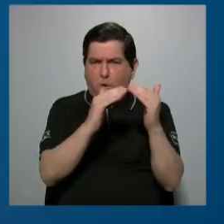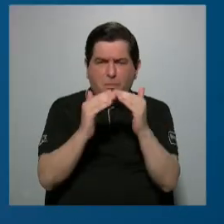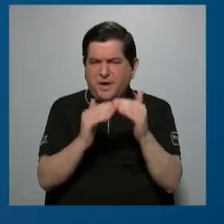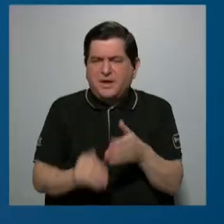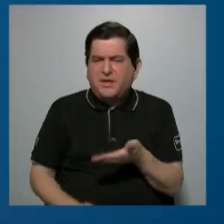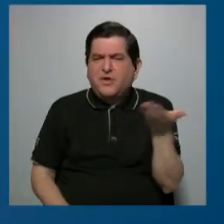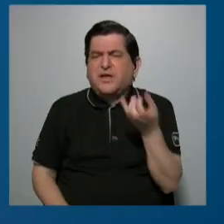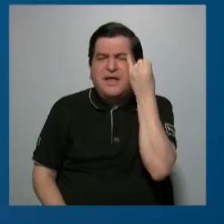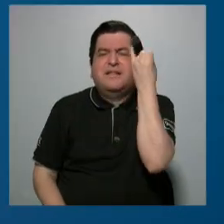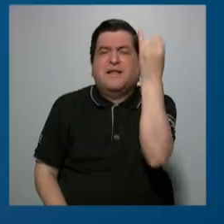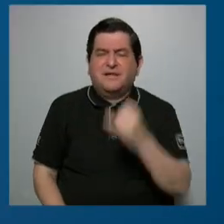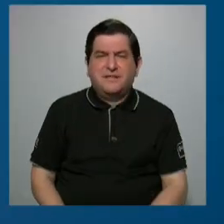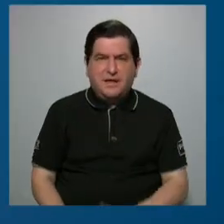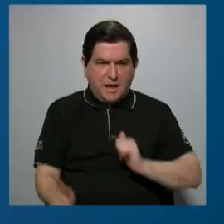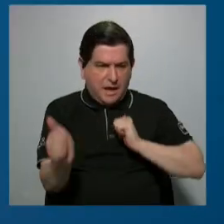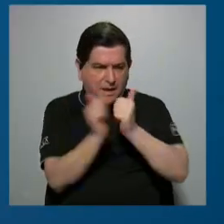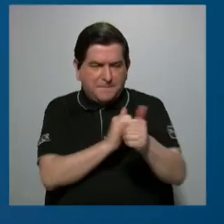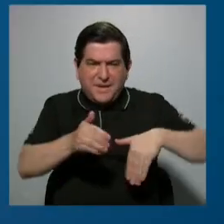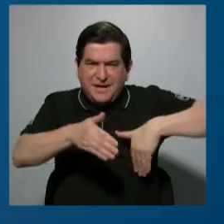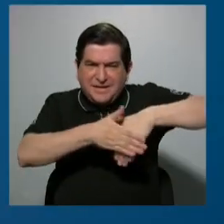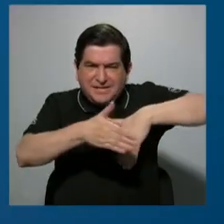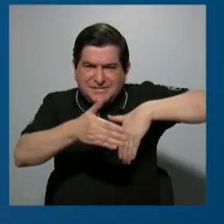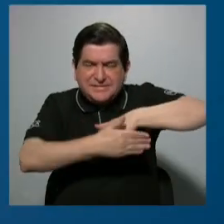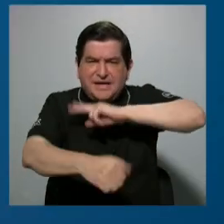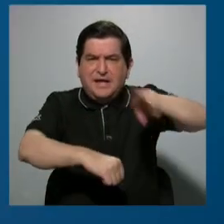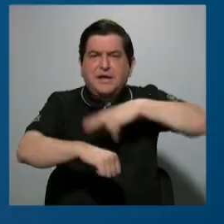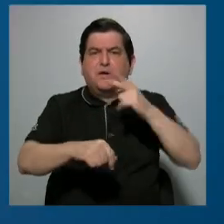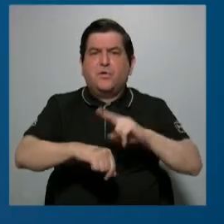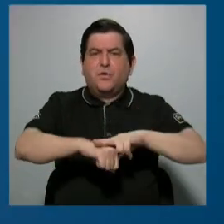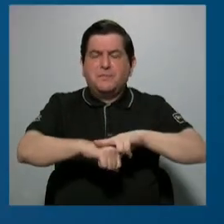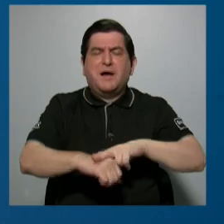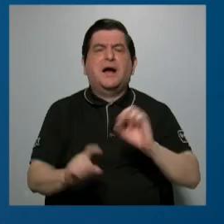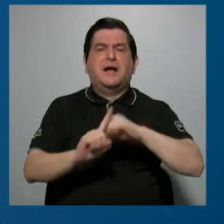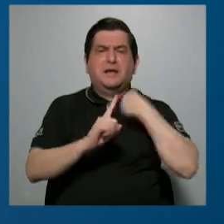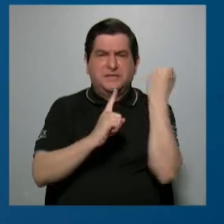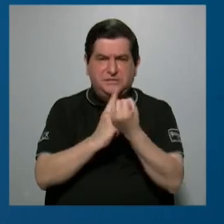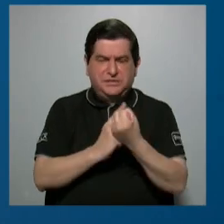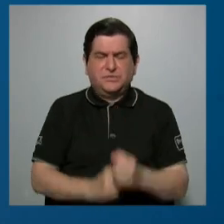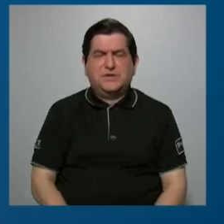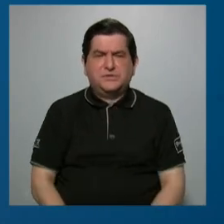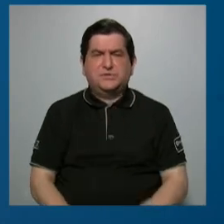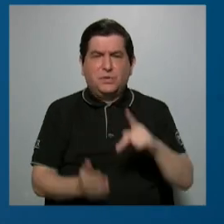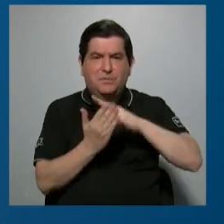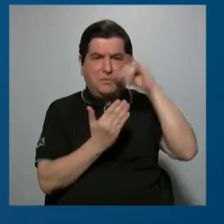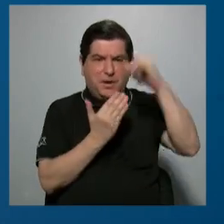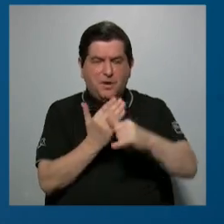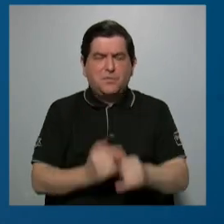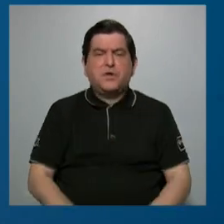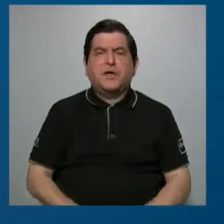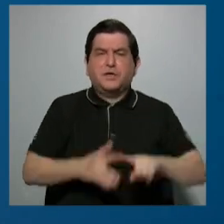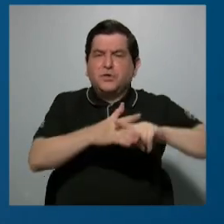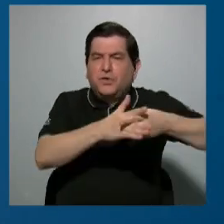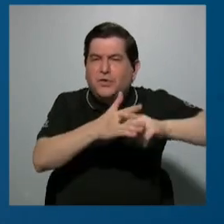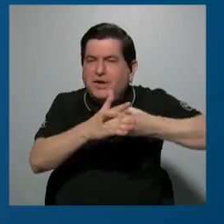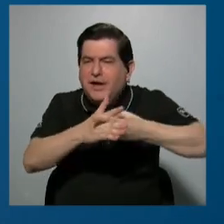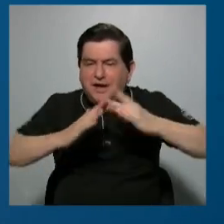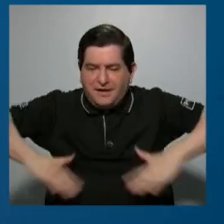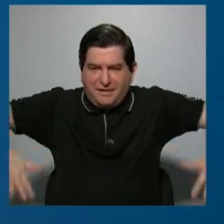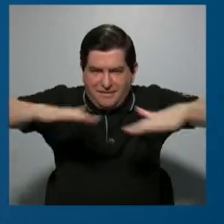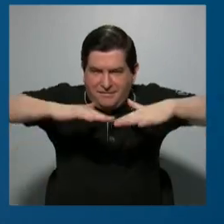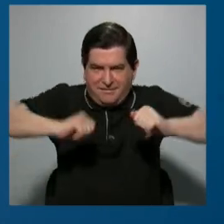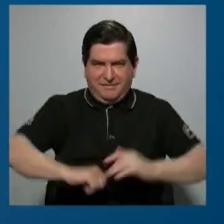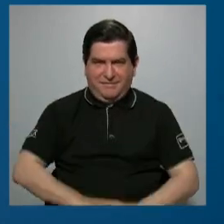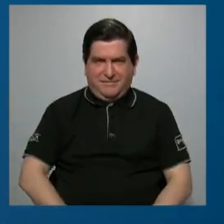es superar las barreras que usualmente ocurren a estos grandes proyectos que mejoran el entorno, ¿no? Esa es un poco